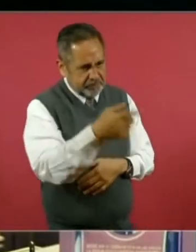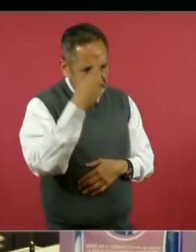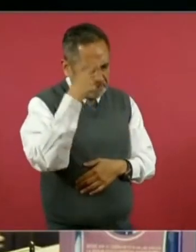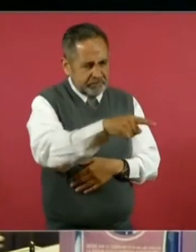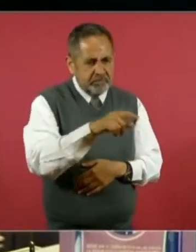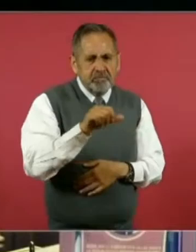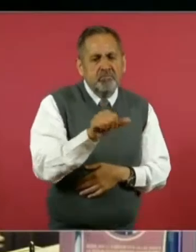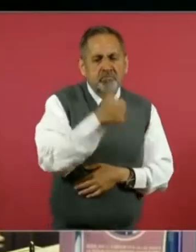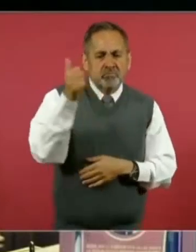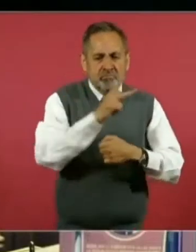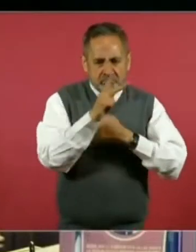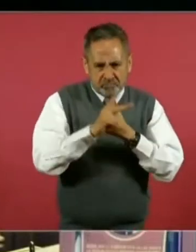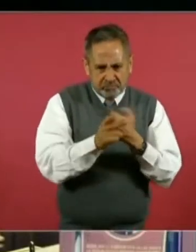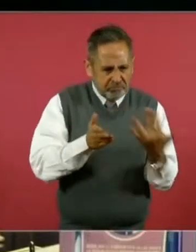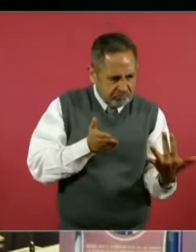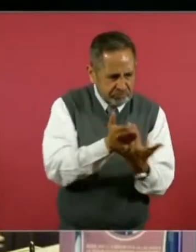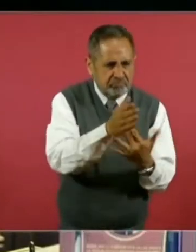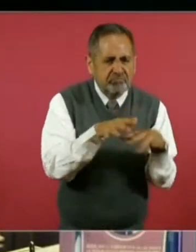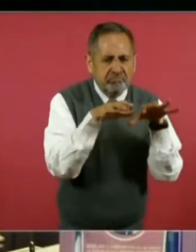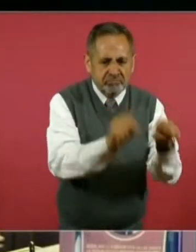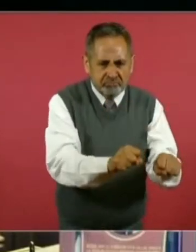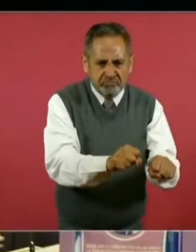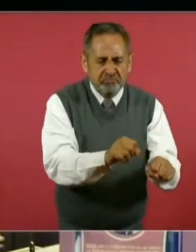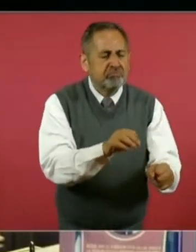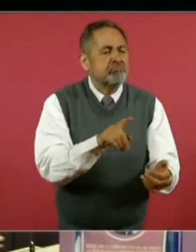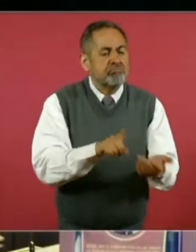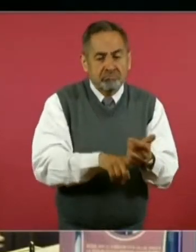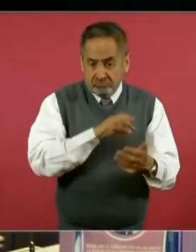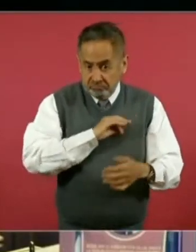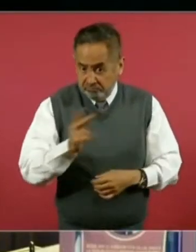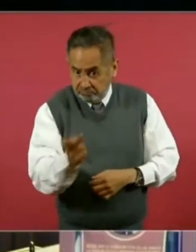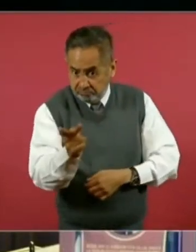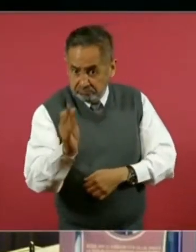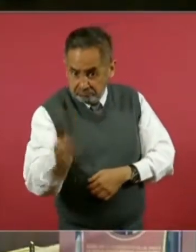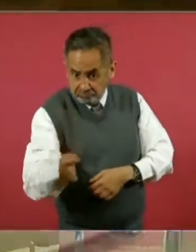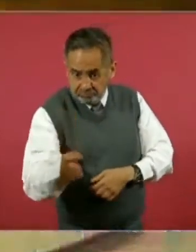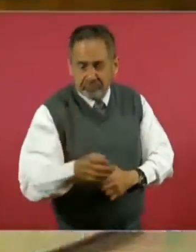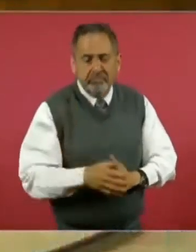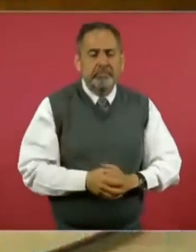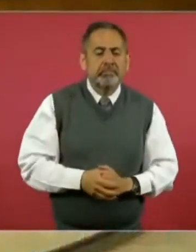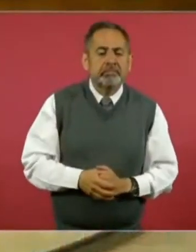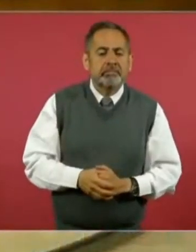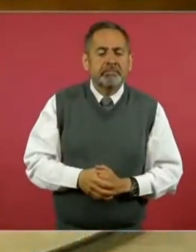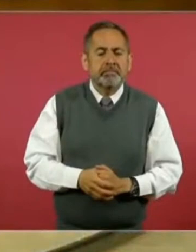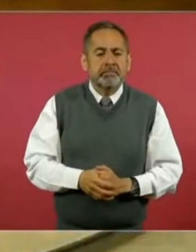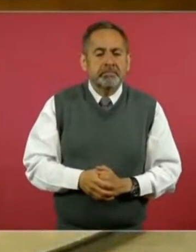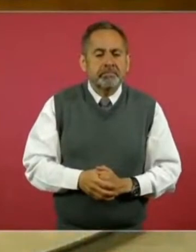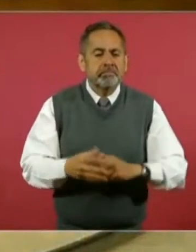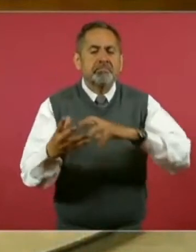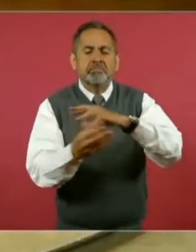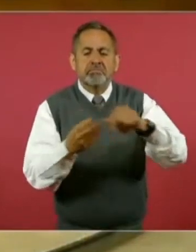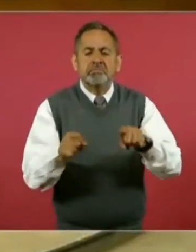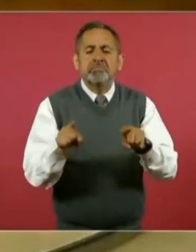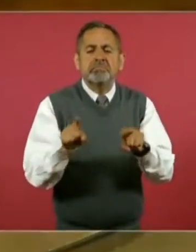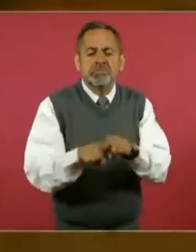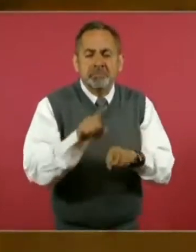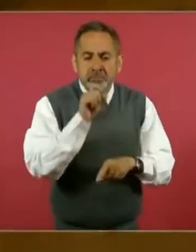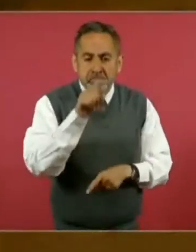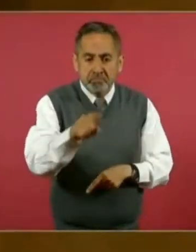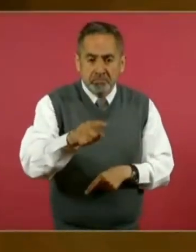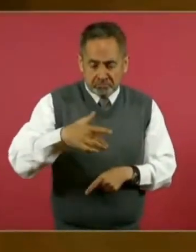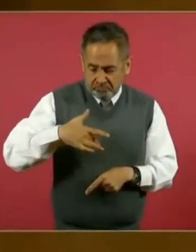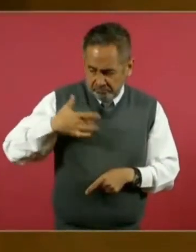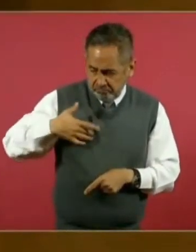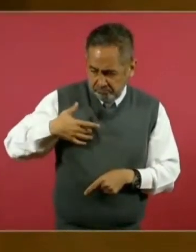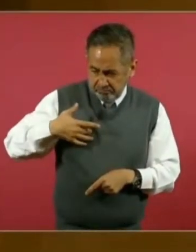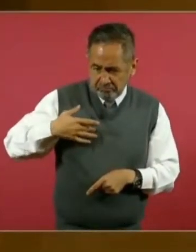como delito de terrorismo en México. Le respondo que con la misma Tiene hasta 2 disposición minutos.